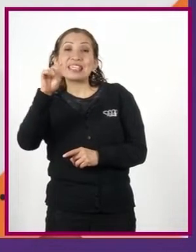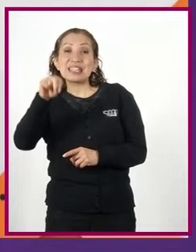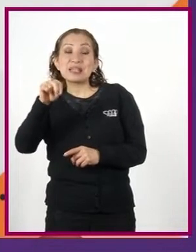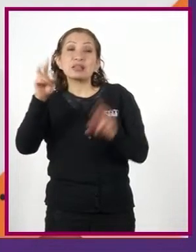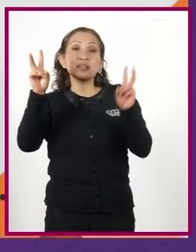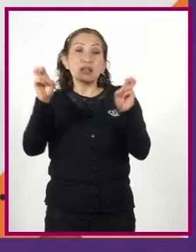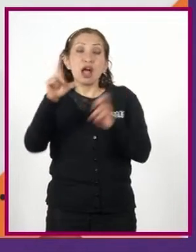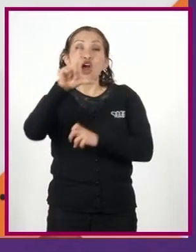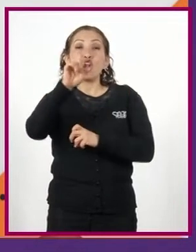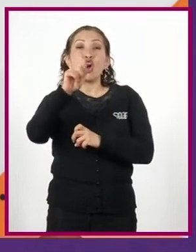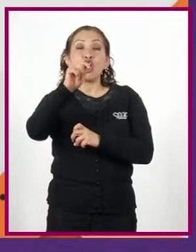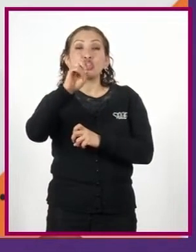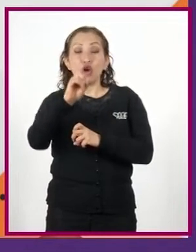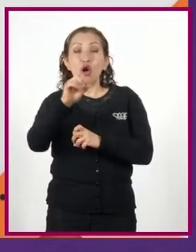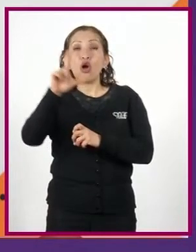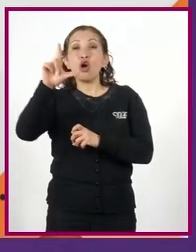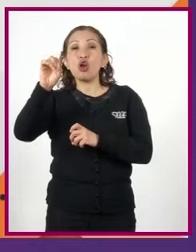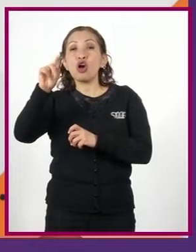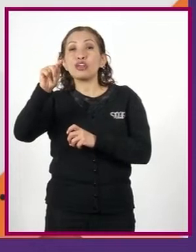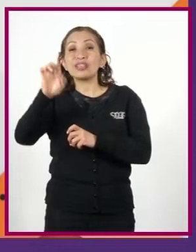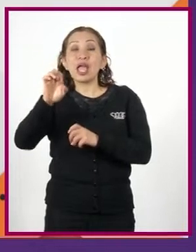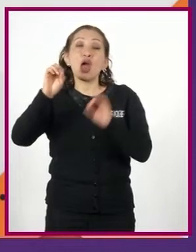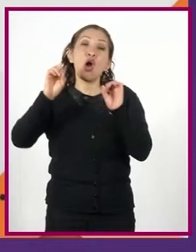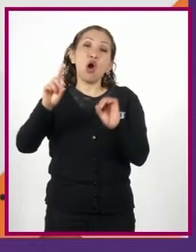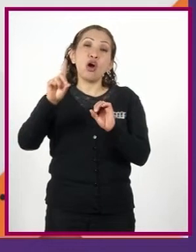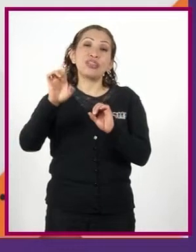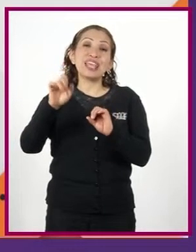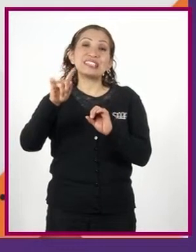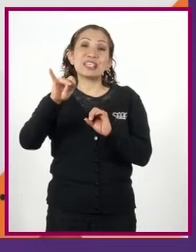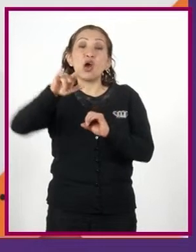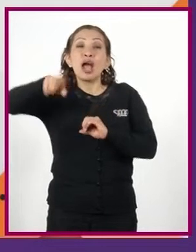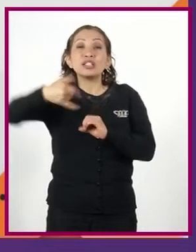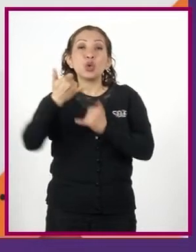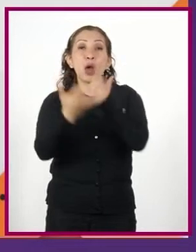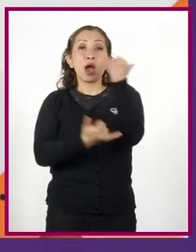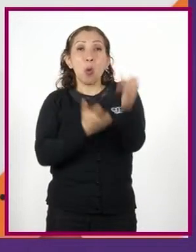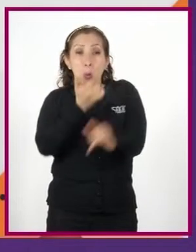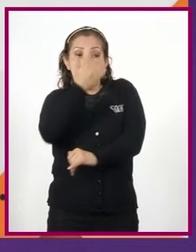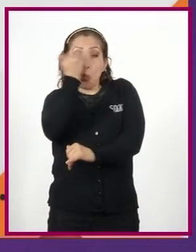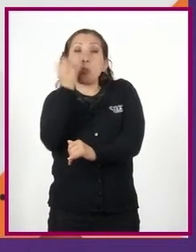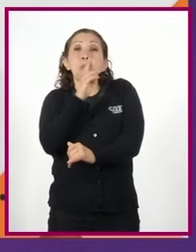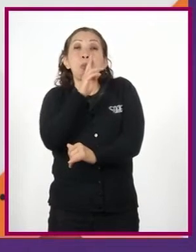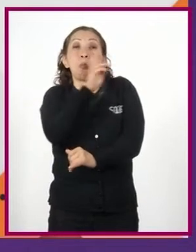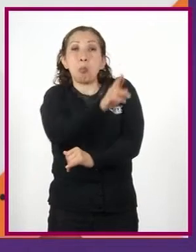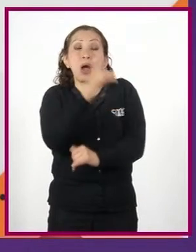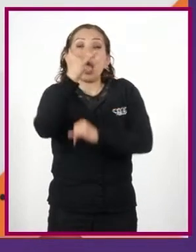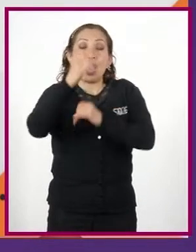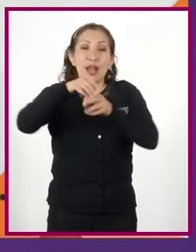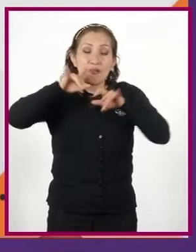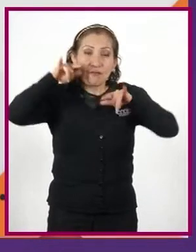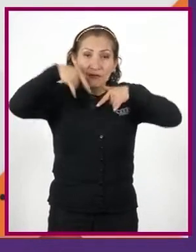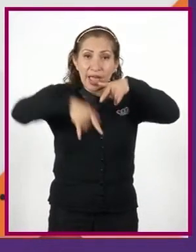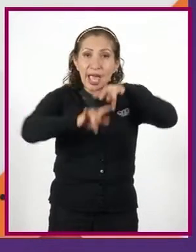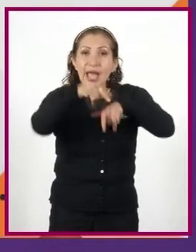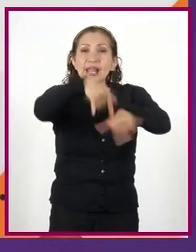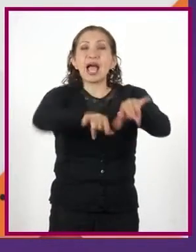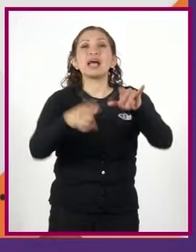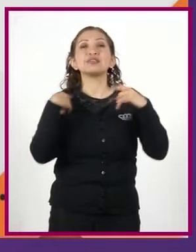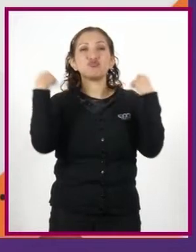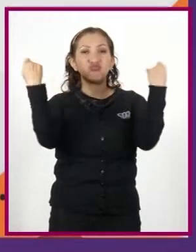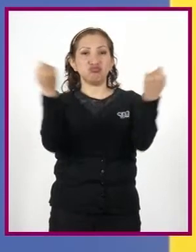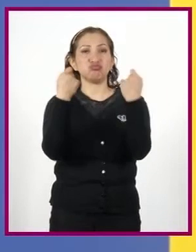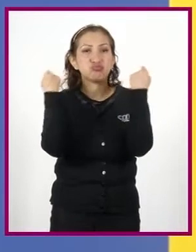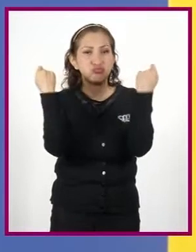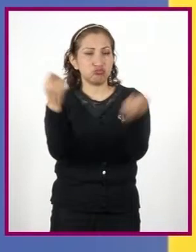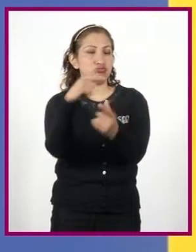loto, lote o destino, y que es un juego de azar practicado en ferias, carnavales y